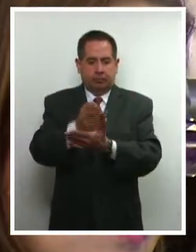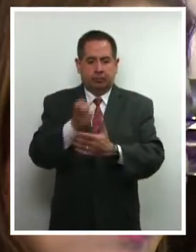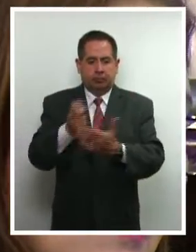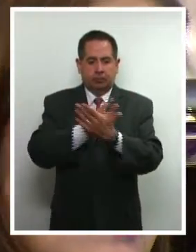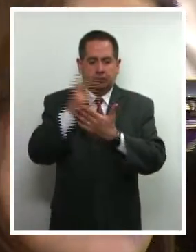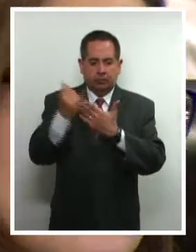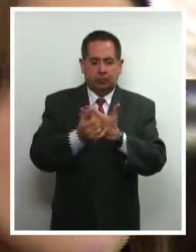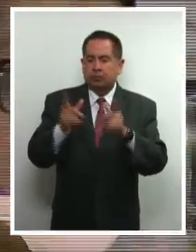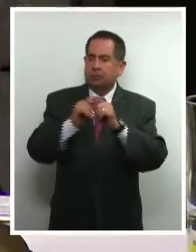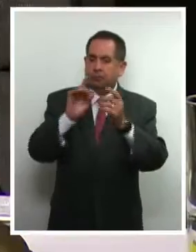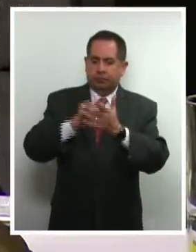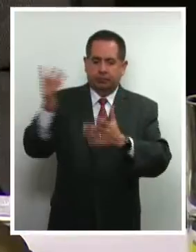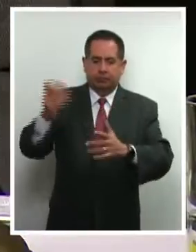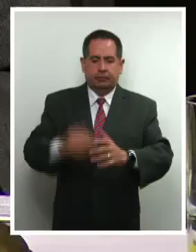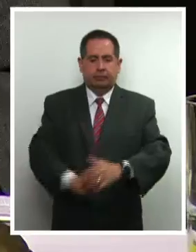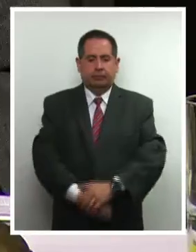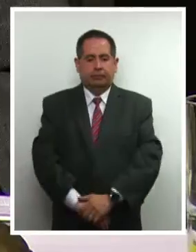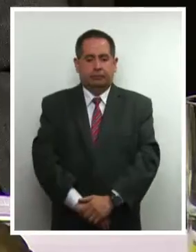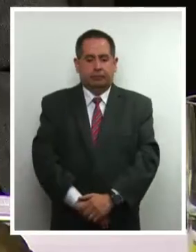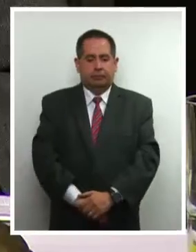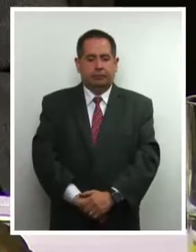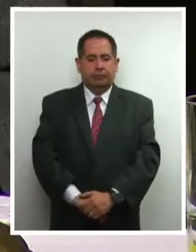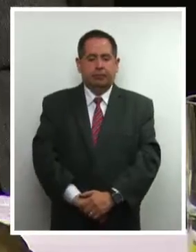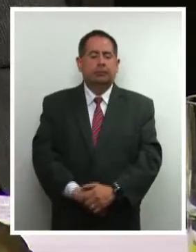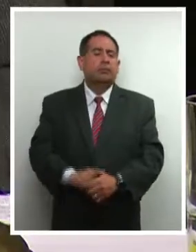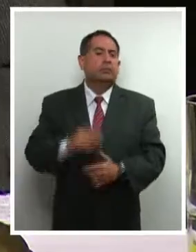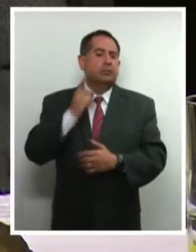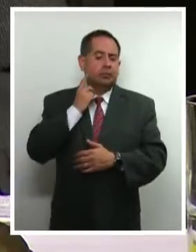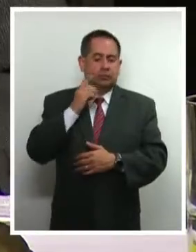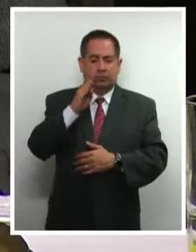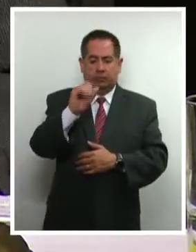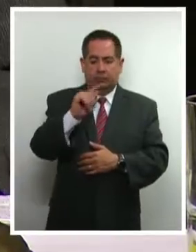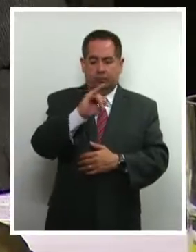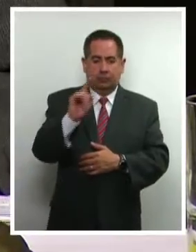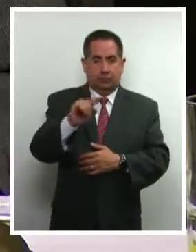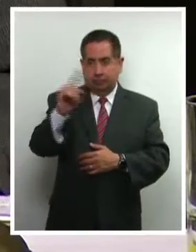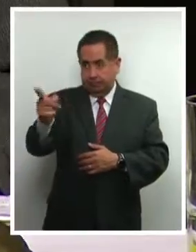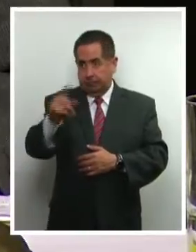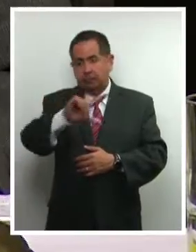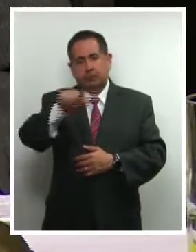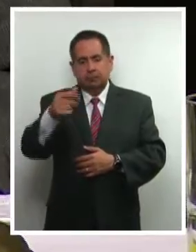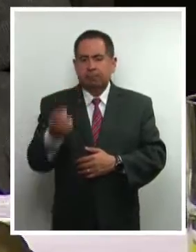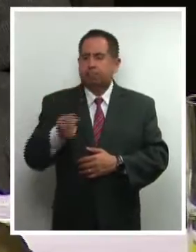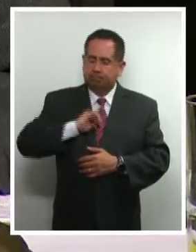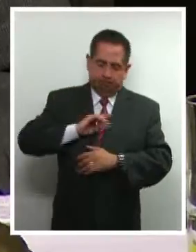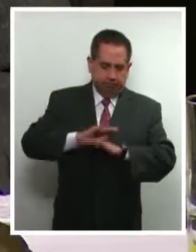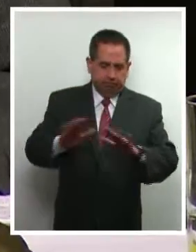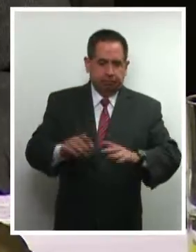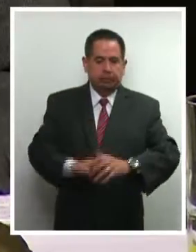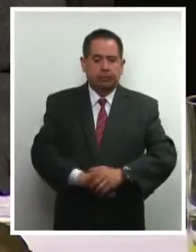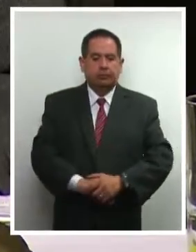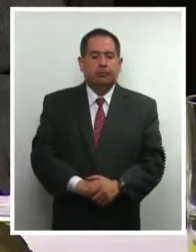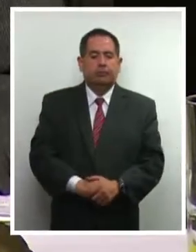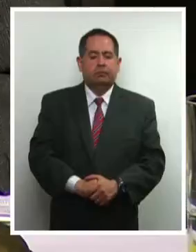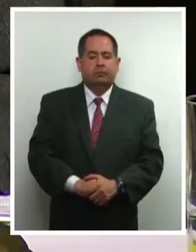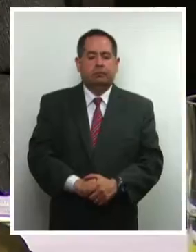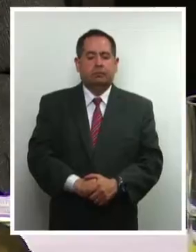proyecto. Gracias, presidente. Diputado Bernardo Batis, y después tomaré yo el uso de la palabra.